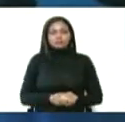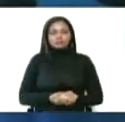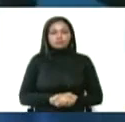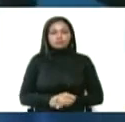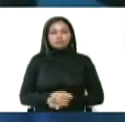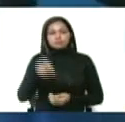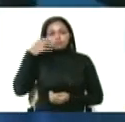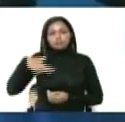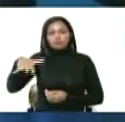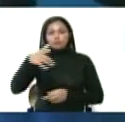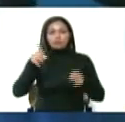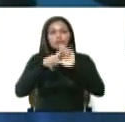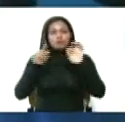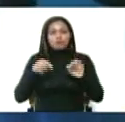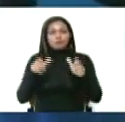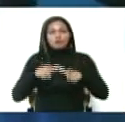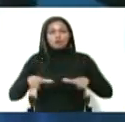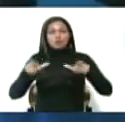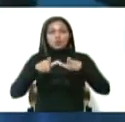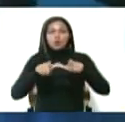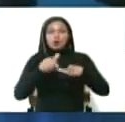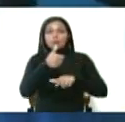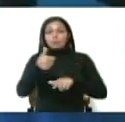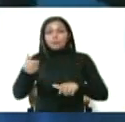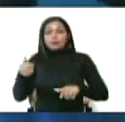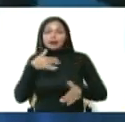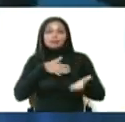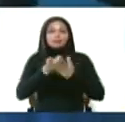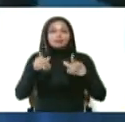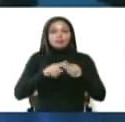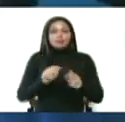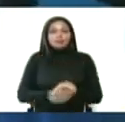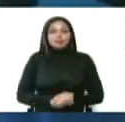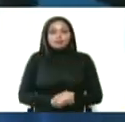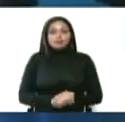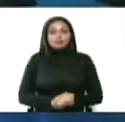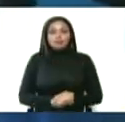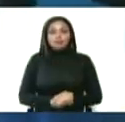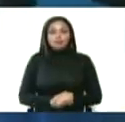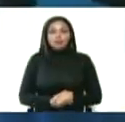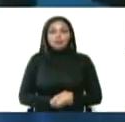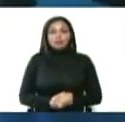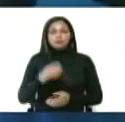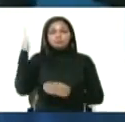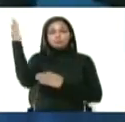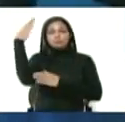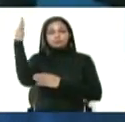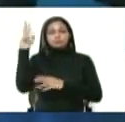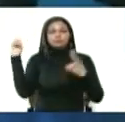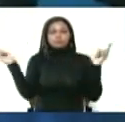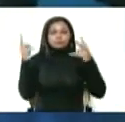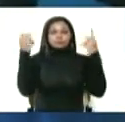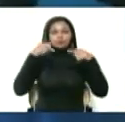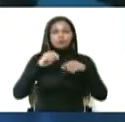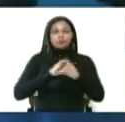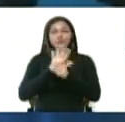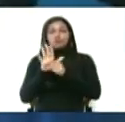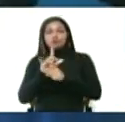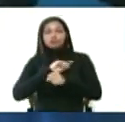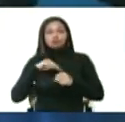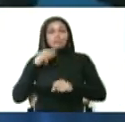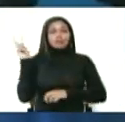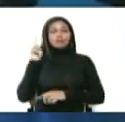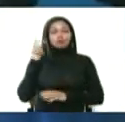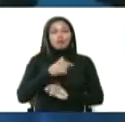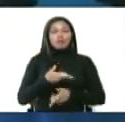pueblo, que están dando el frente en cada organización, para garantizar que tendremos una bandera de victoria contra el coronavirus. Venezuela está